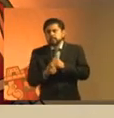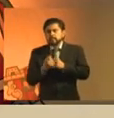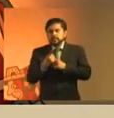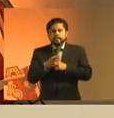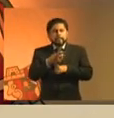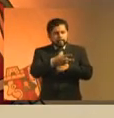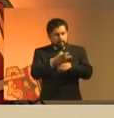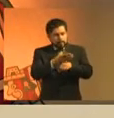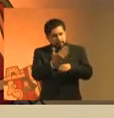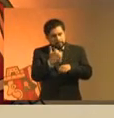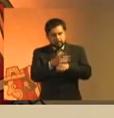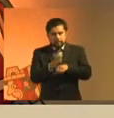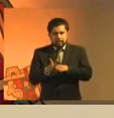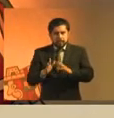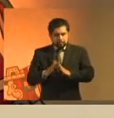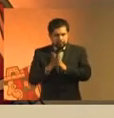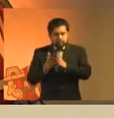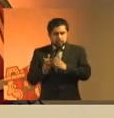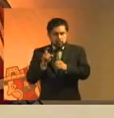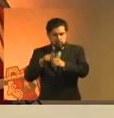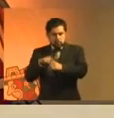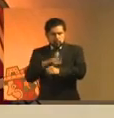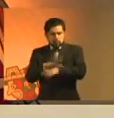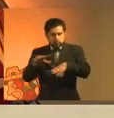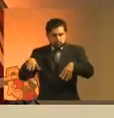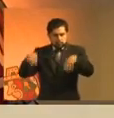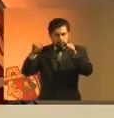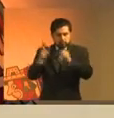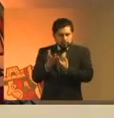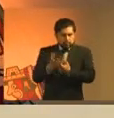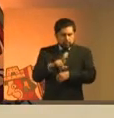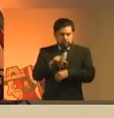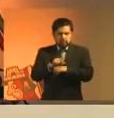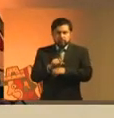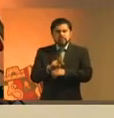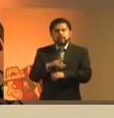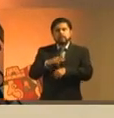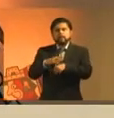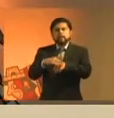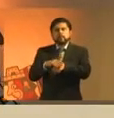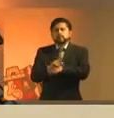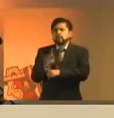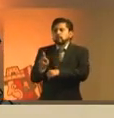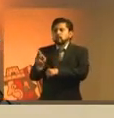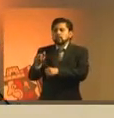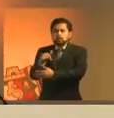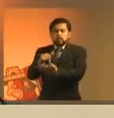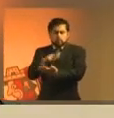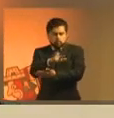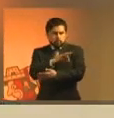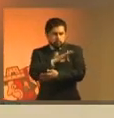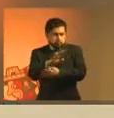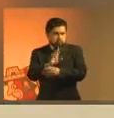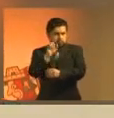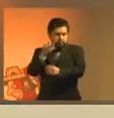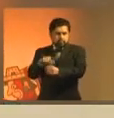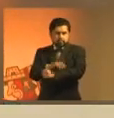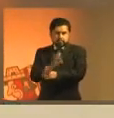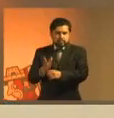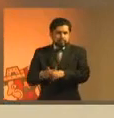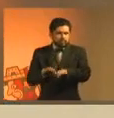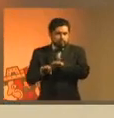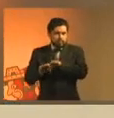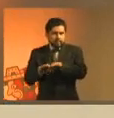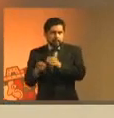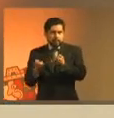eligió presente con nosotros 20 con el circo en el próximo pueblo en que nos presentemos ya tú vas a ser parte del espectáculo y